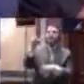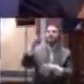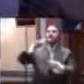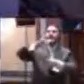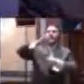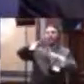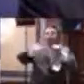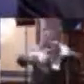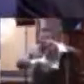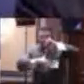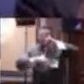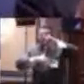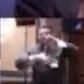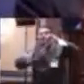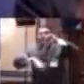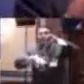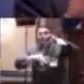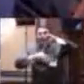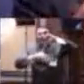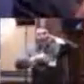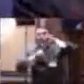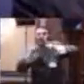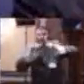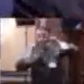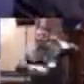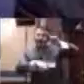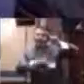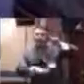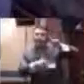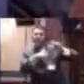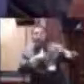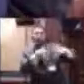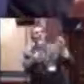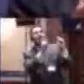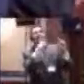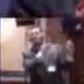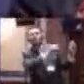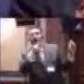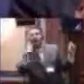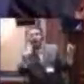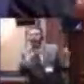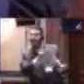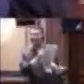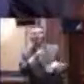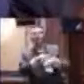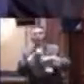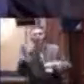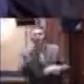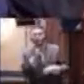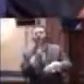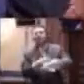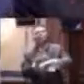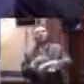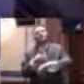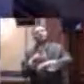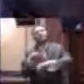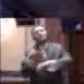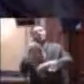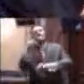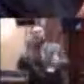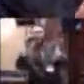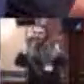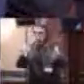que resuelva todo, porque entonces al paso del tiempo las sociedades ven que en democracia